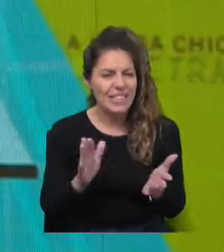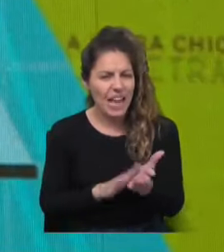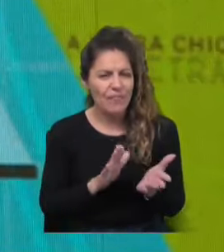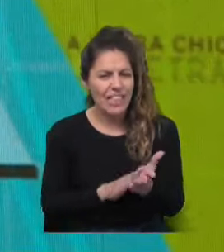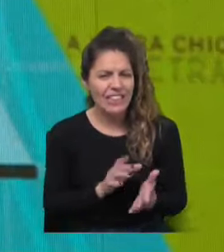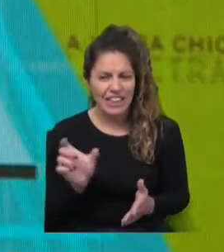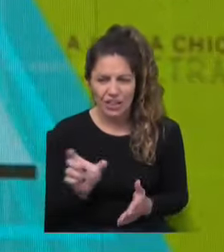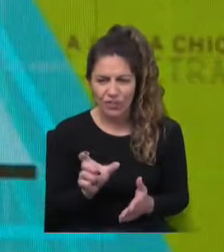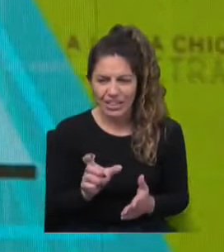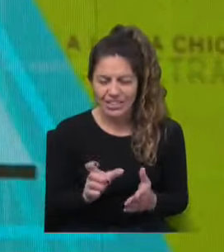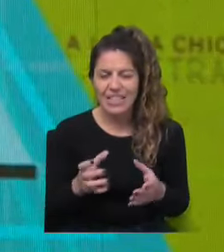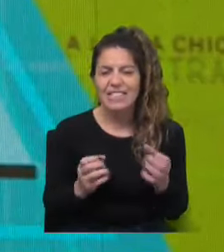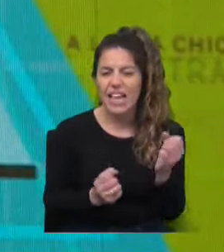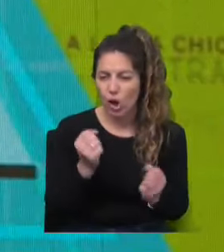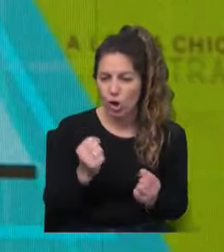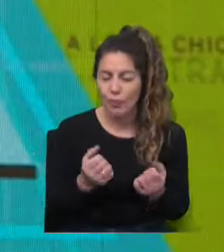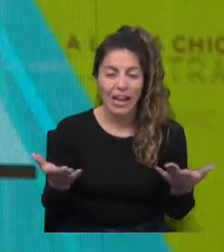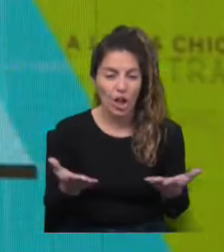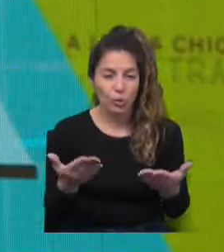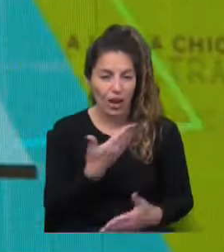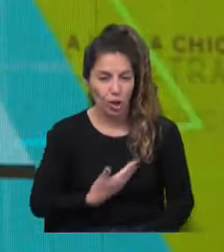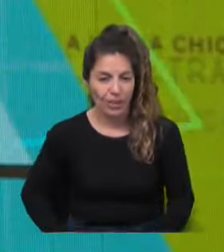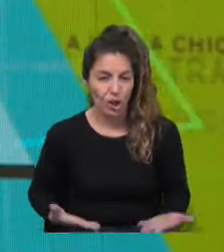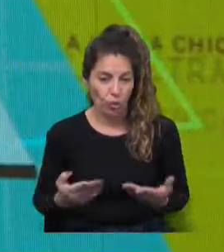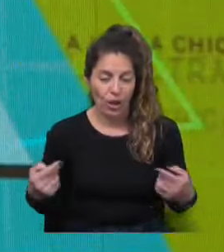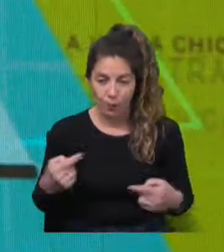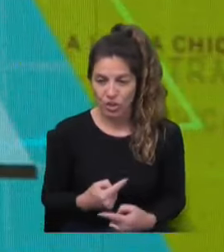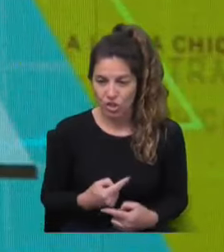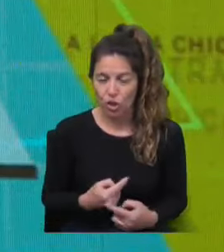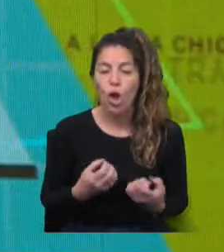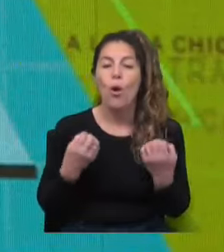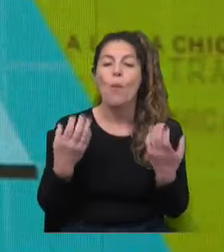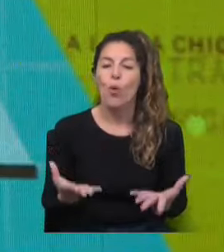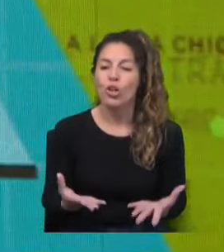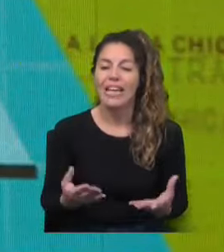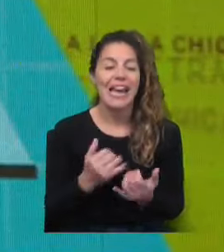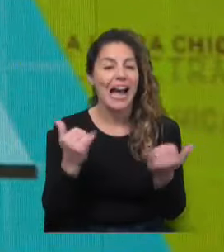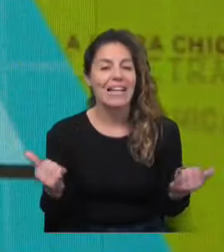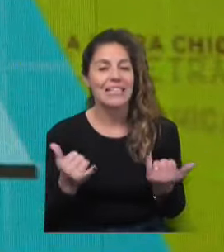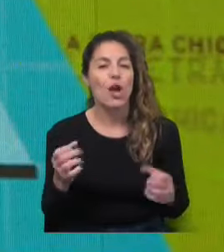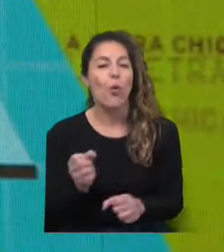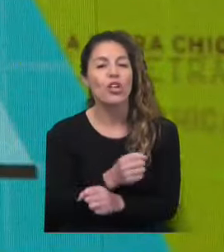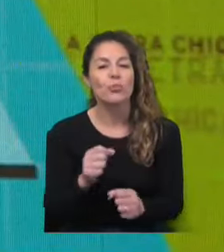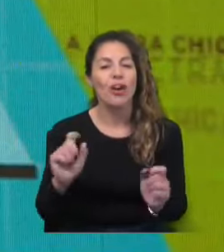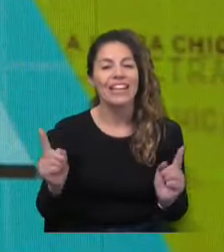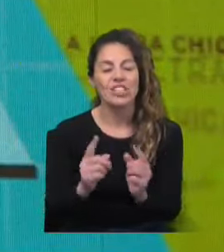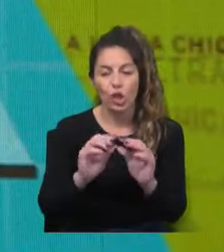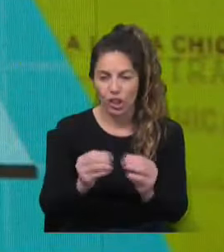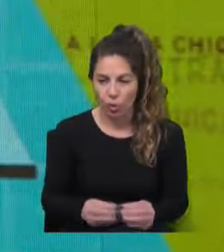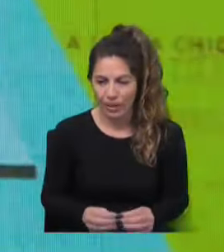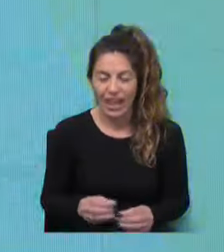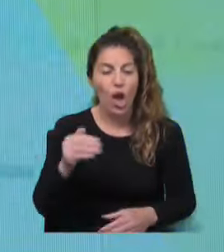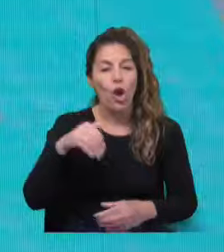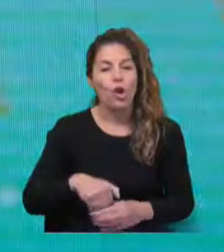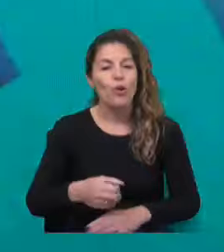diferencias político-económicas entre el actual gobierno y la actual oposición, ¿por qué hace unos días, cuando se aprobó la rendición de cuentas con los